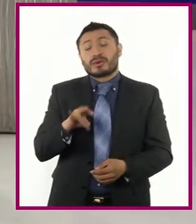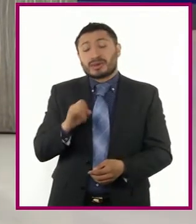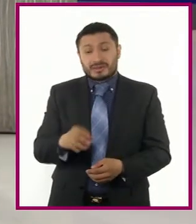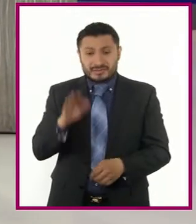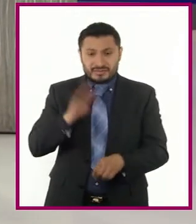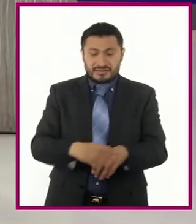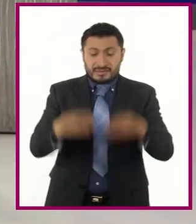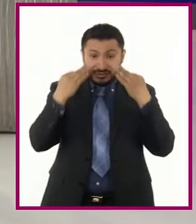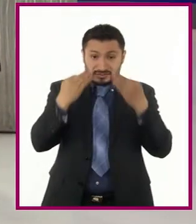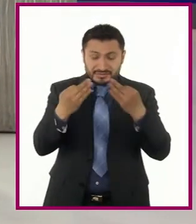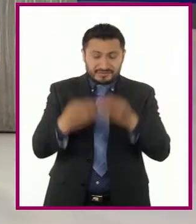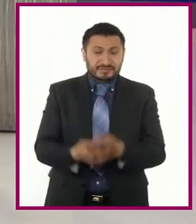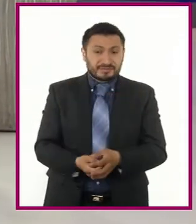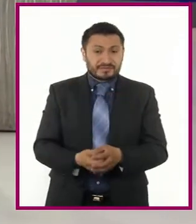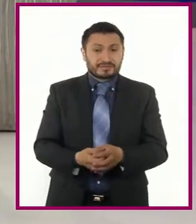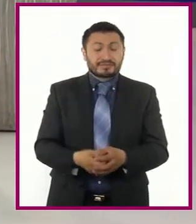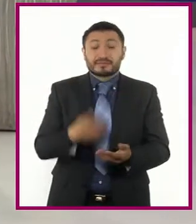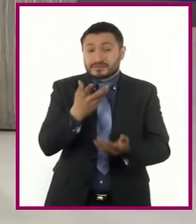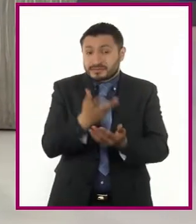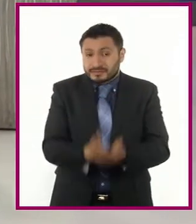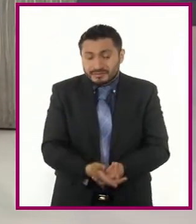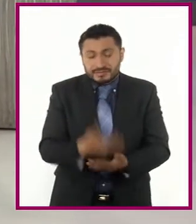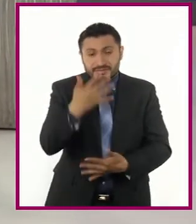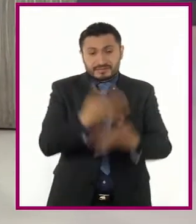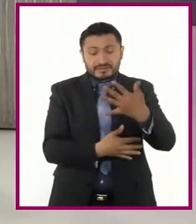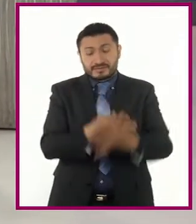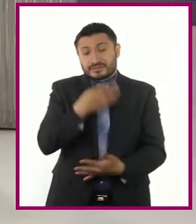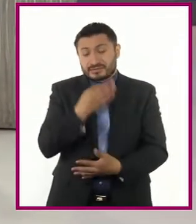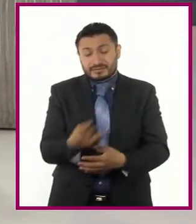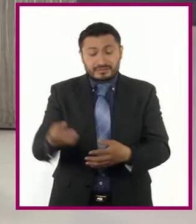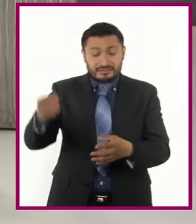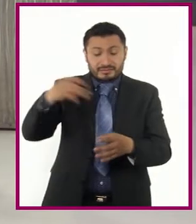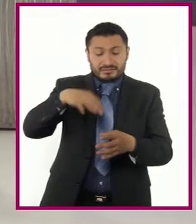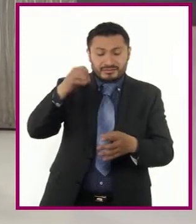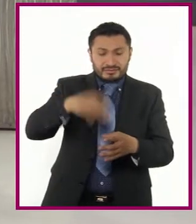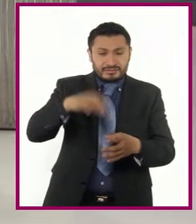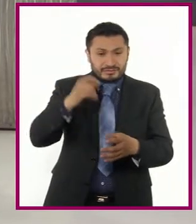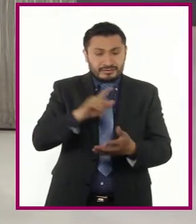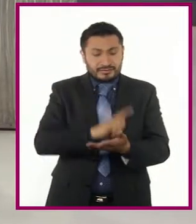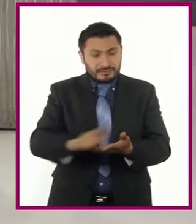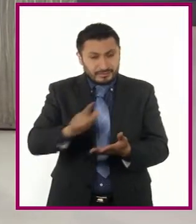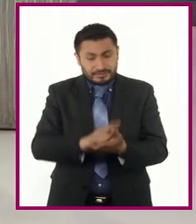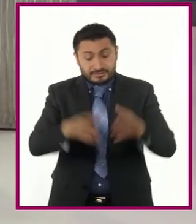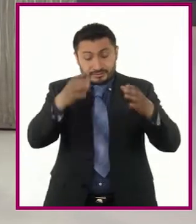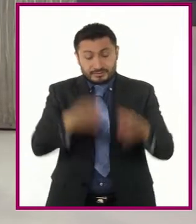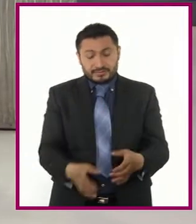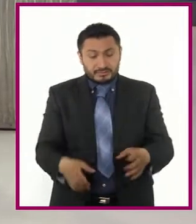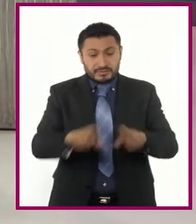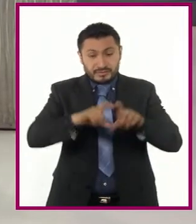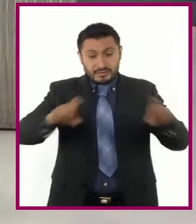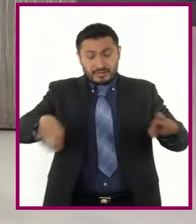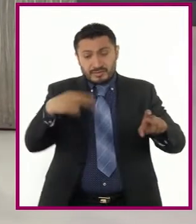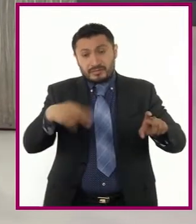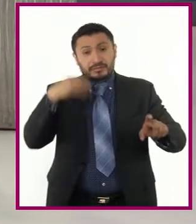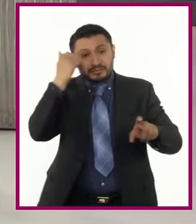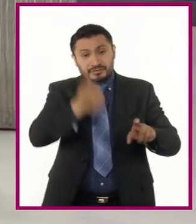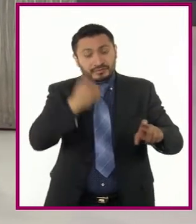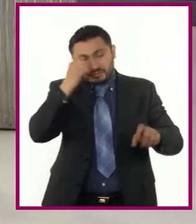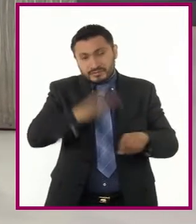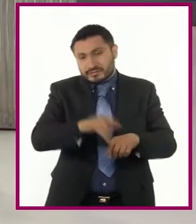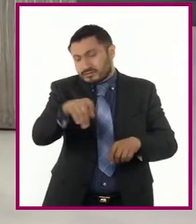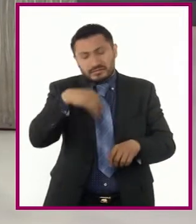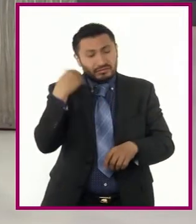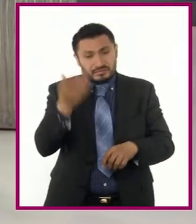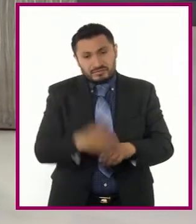evidente. Dejaremos en reposo por 15 minutos y lo filtraremos en un recipiente limpio, etiquetado con el nombre del jabón que más les